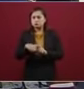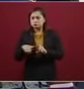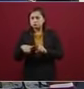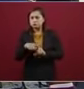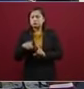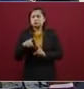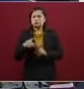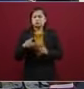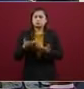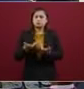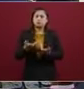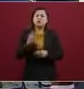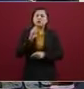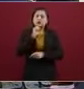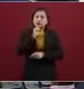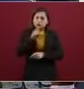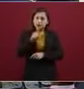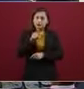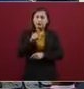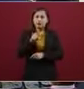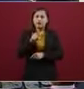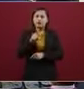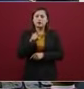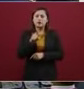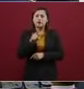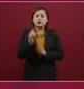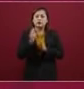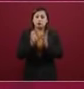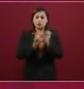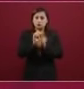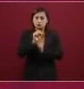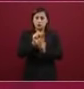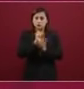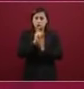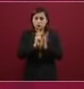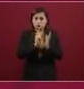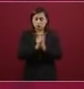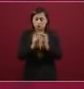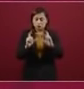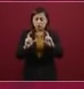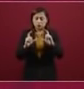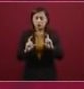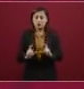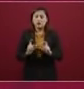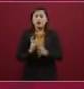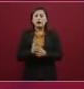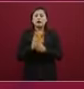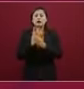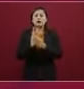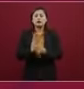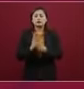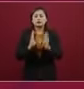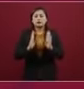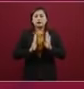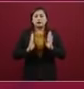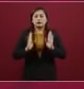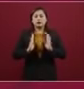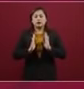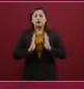también en el transitorio que se estableció, donde el Ejército y Armada vamos a